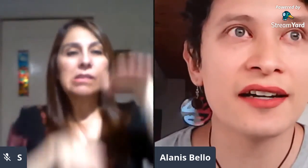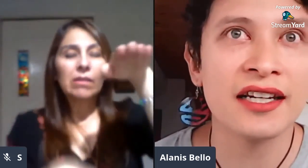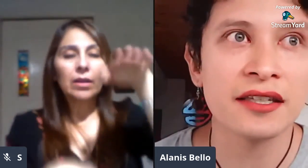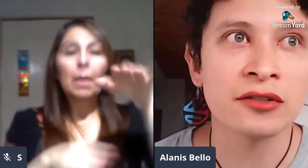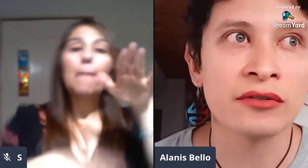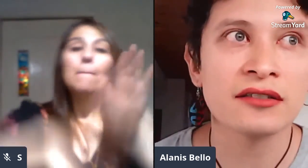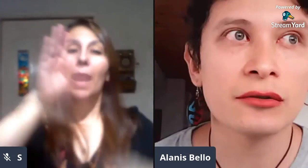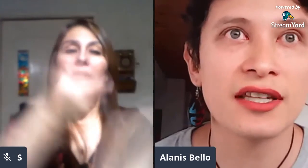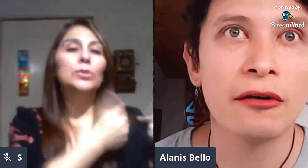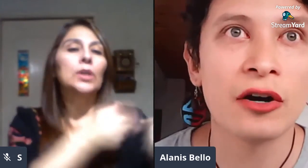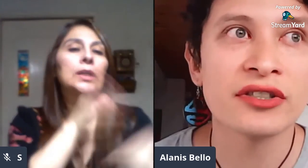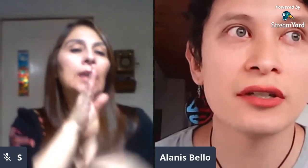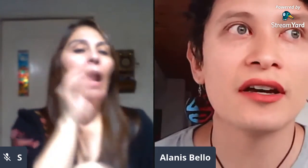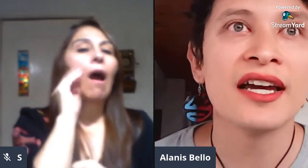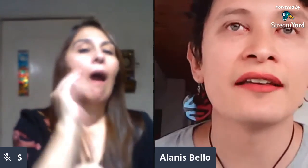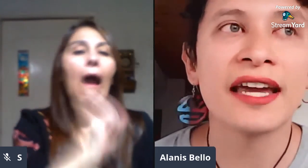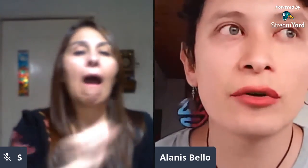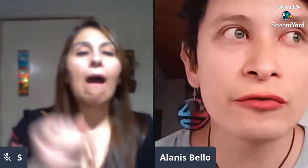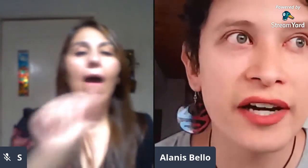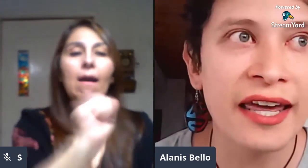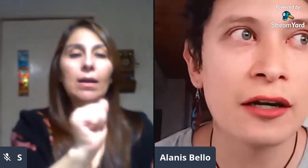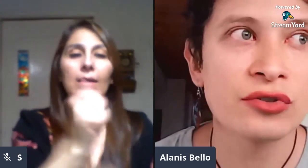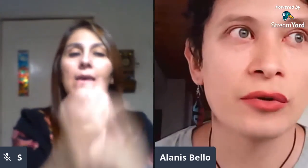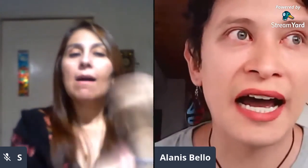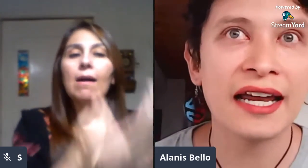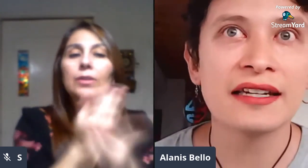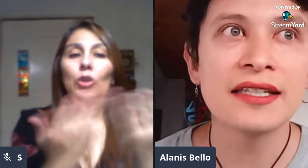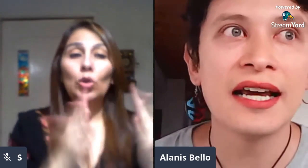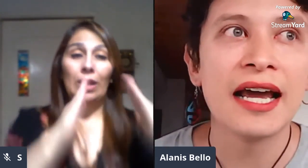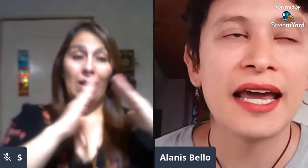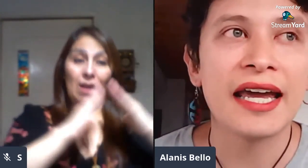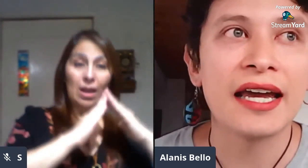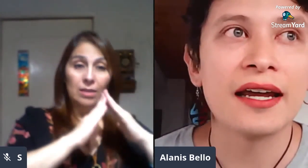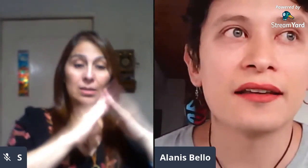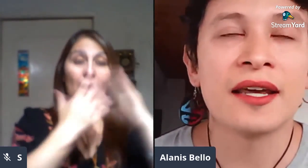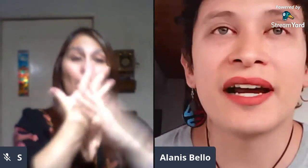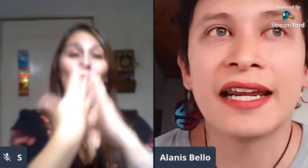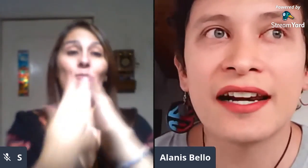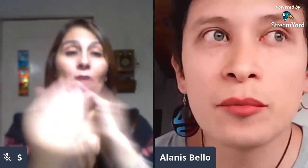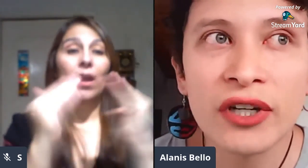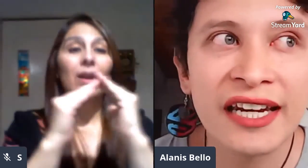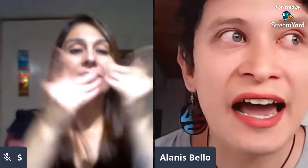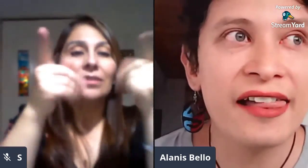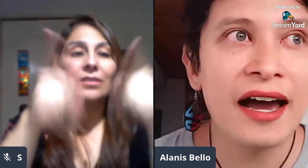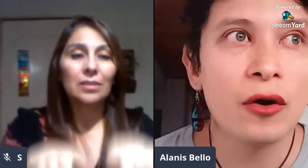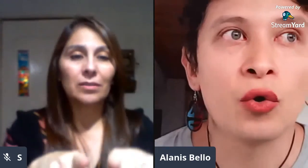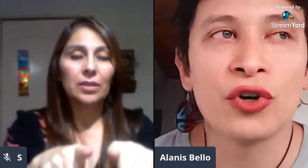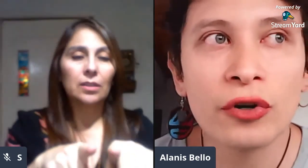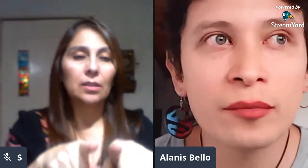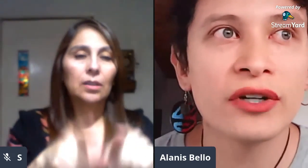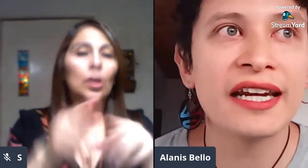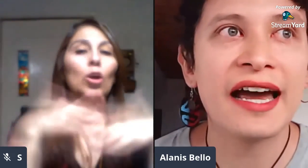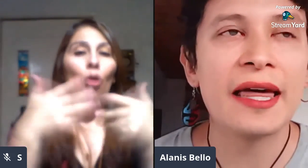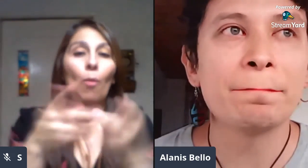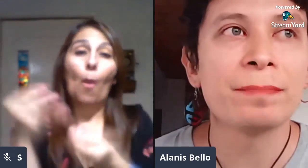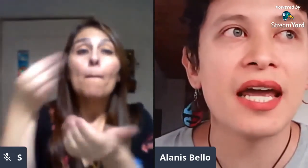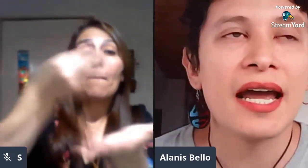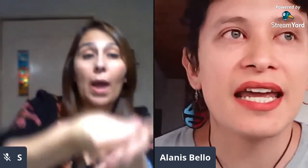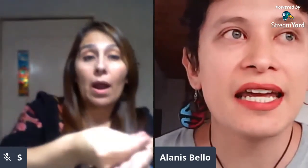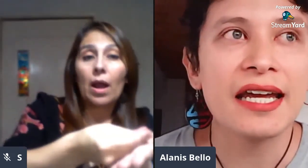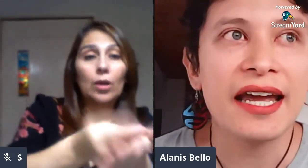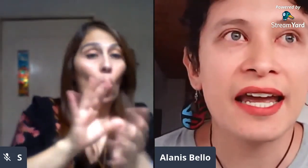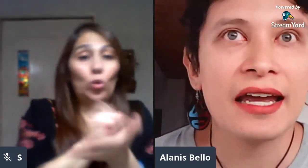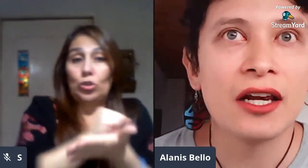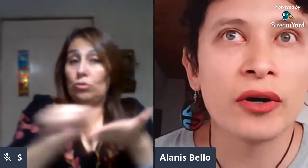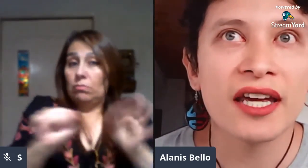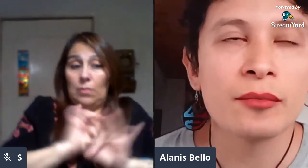mayoritariamente de la realización de estos trabajos dentro y fuera de los hogares, de manera remunerada o no remunerada.